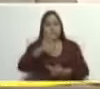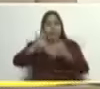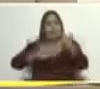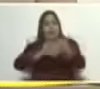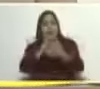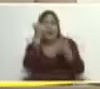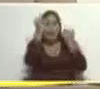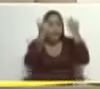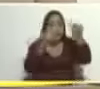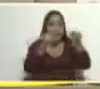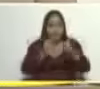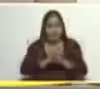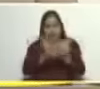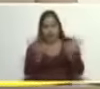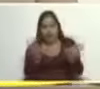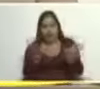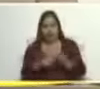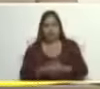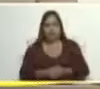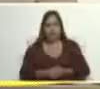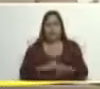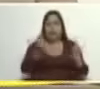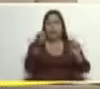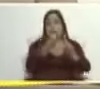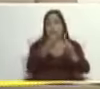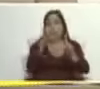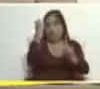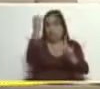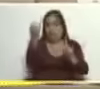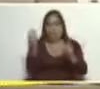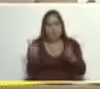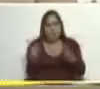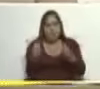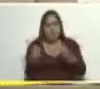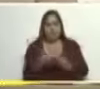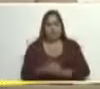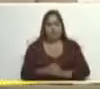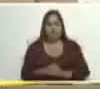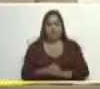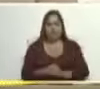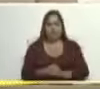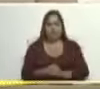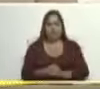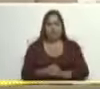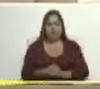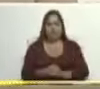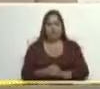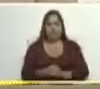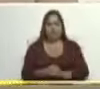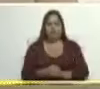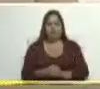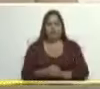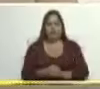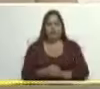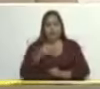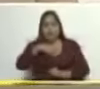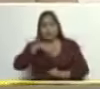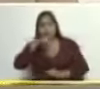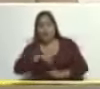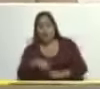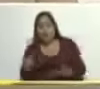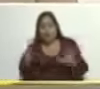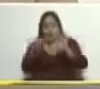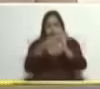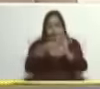revela tres tendencias. La primera de nuestra historia